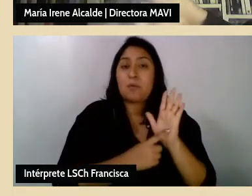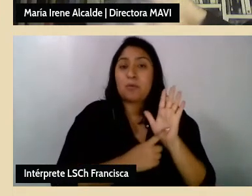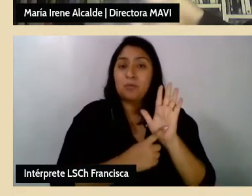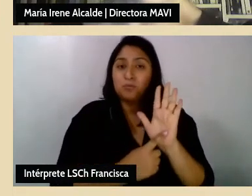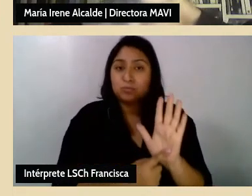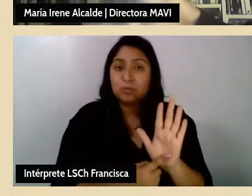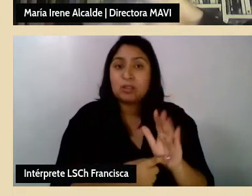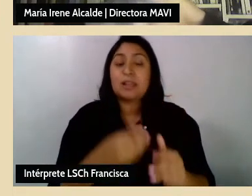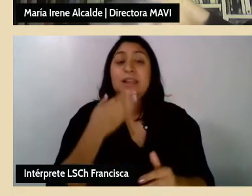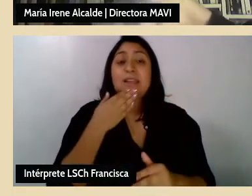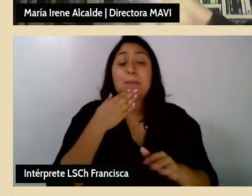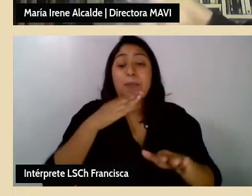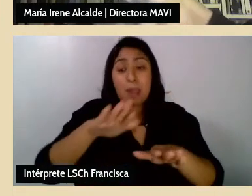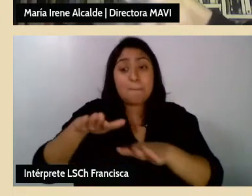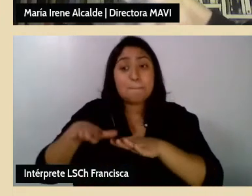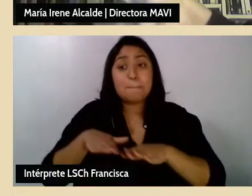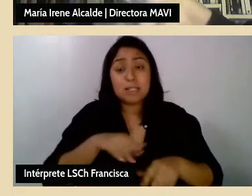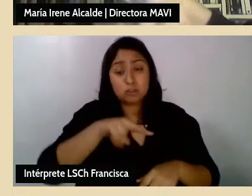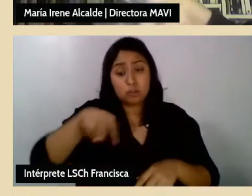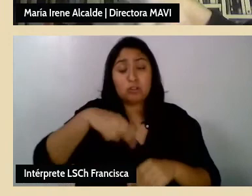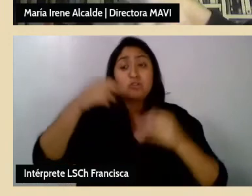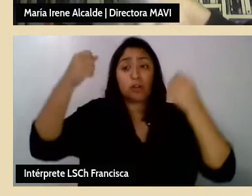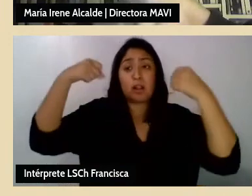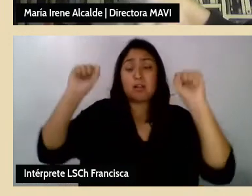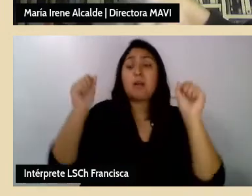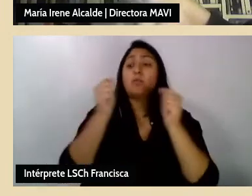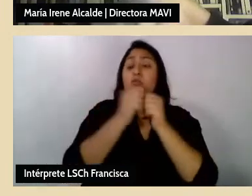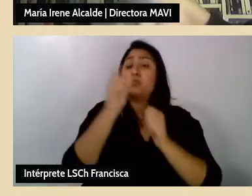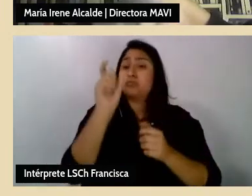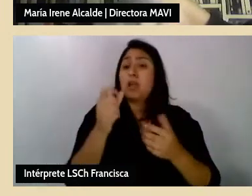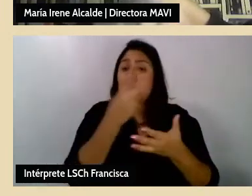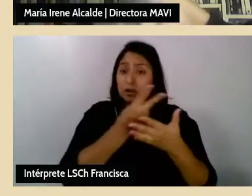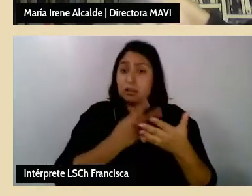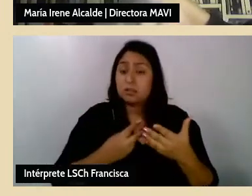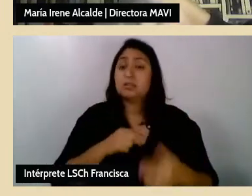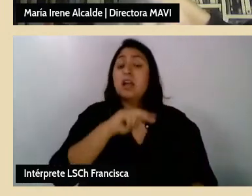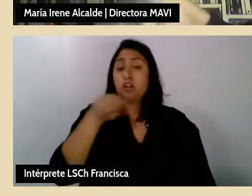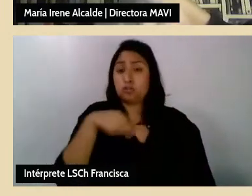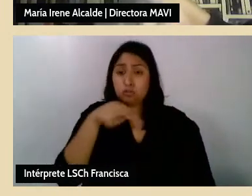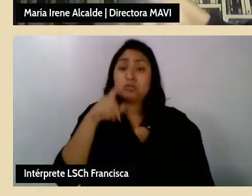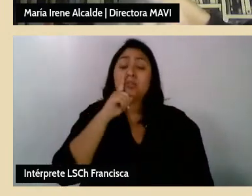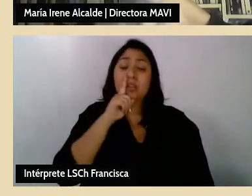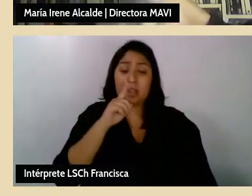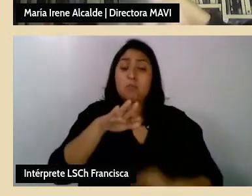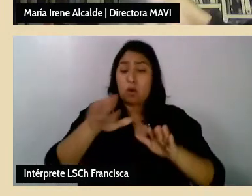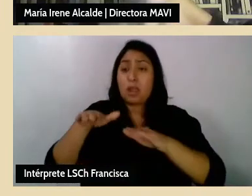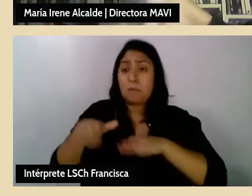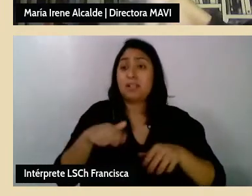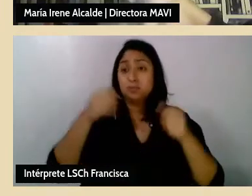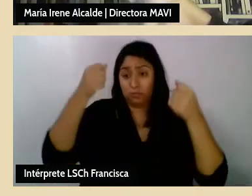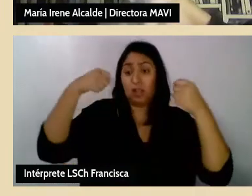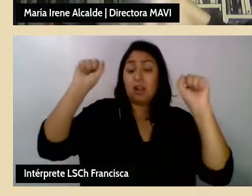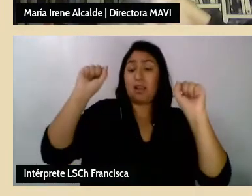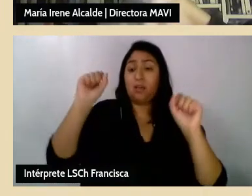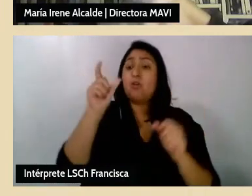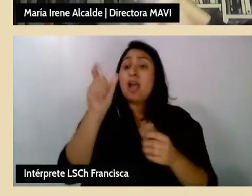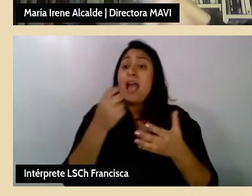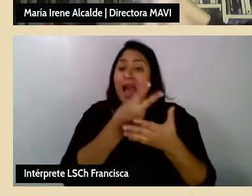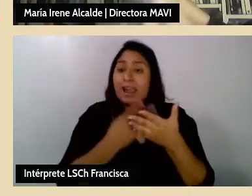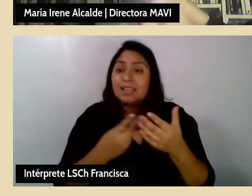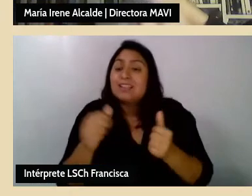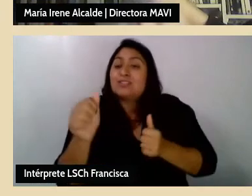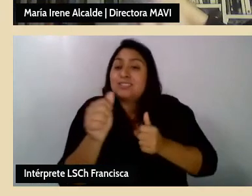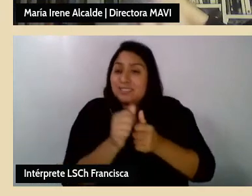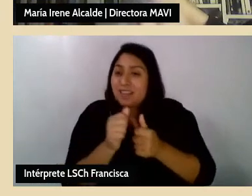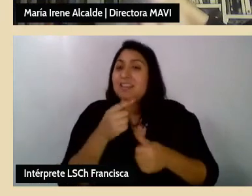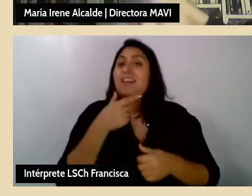espacio que nos hemos ganado también con los artistas, ¿no? Nosotros tenemos un espacio ganado con los artistas. Los artistas están cerca nuestro, les